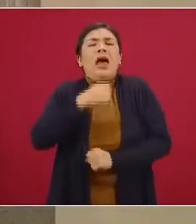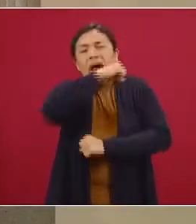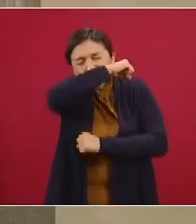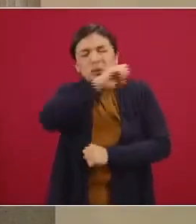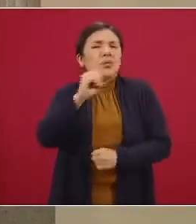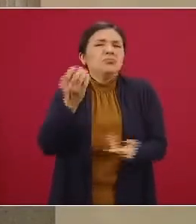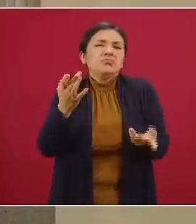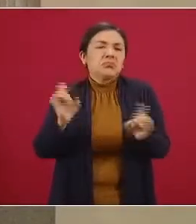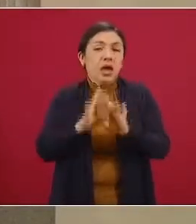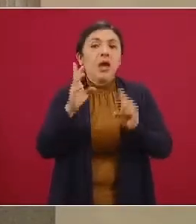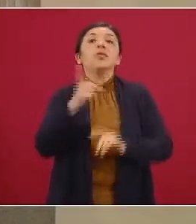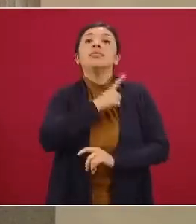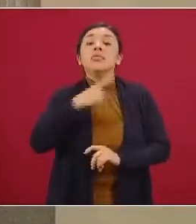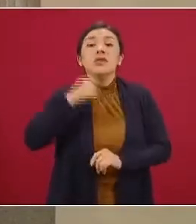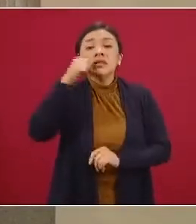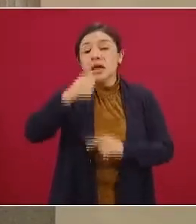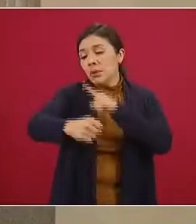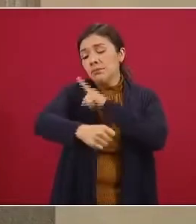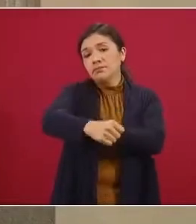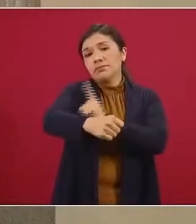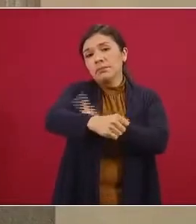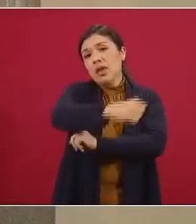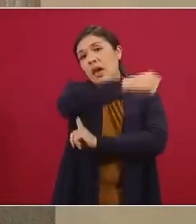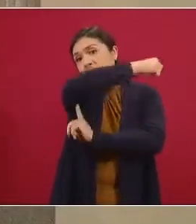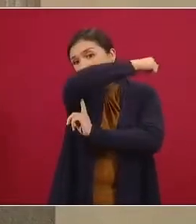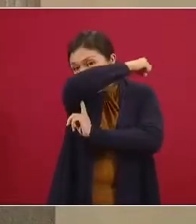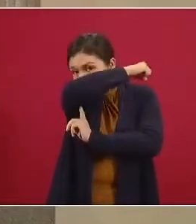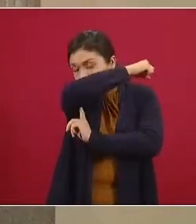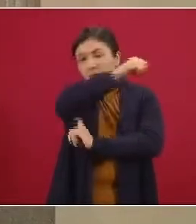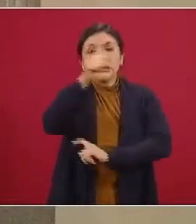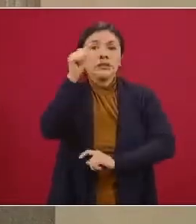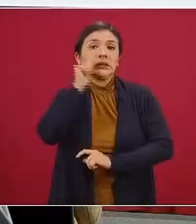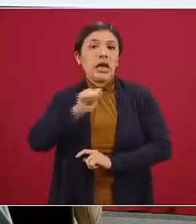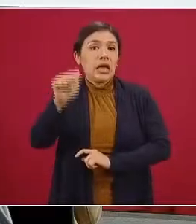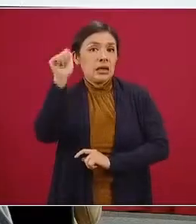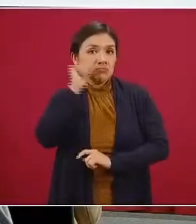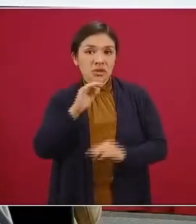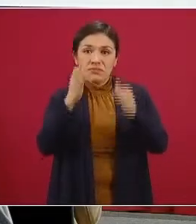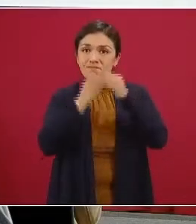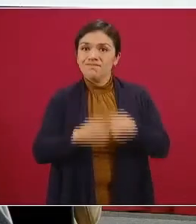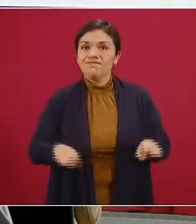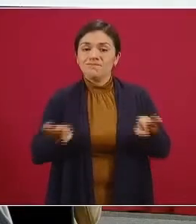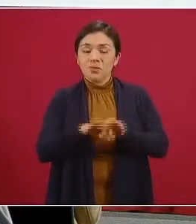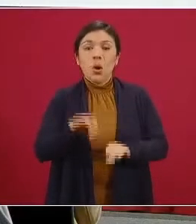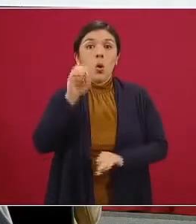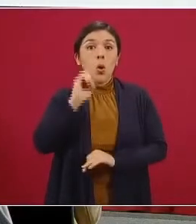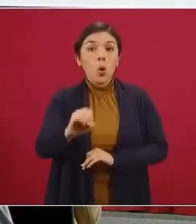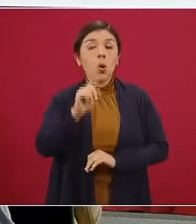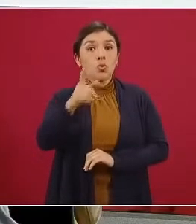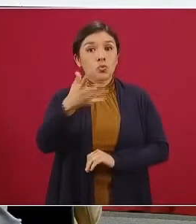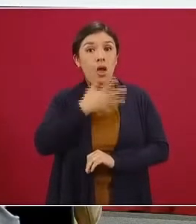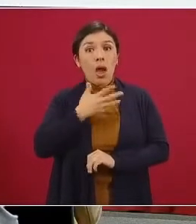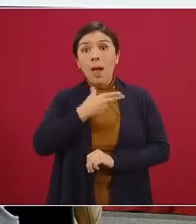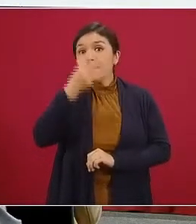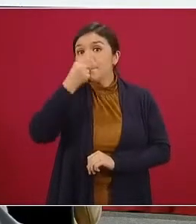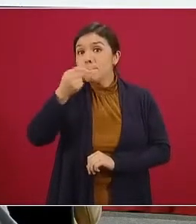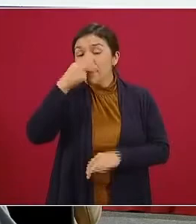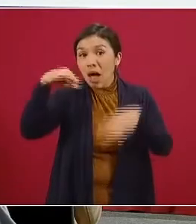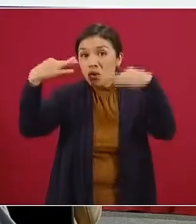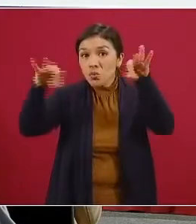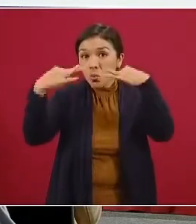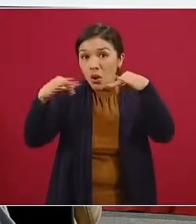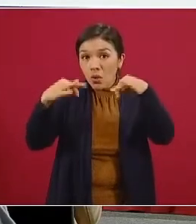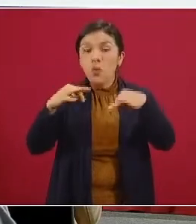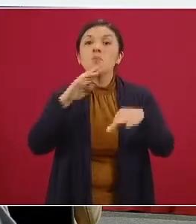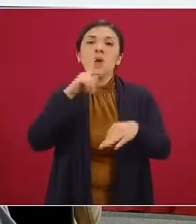llevar a cabo, hay que hacerlo siempre en el ángulo interno del codo, o si tenemos acceso a un pañuelo